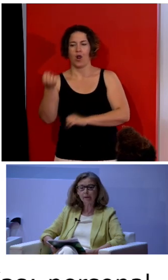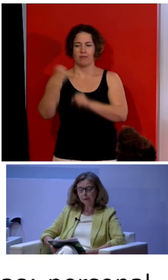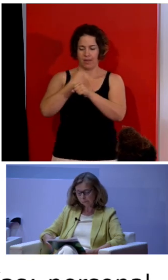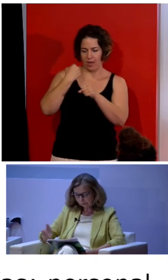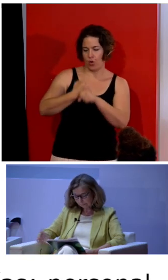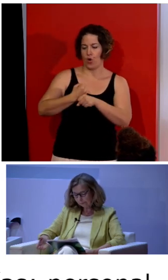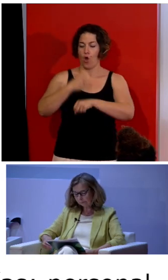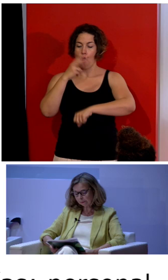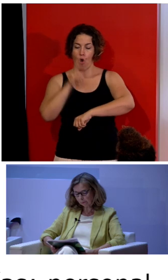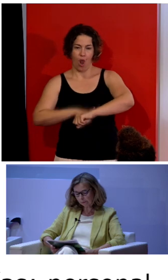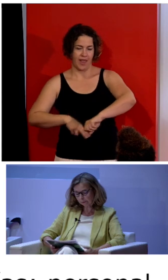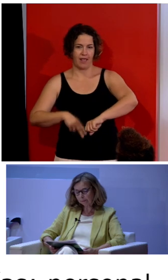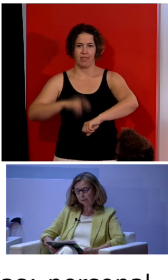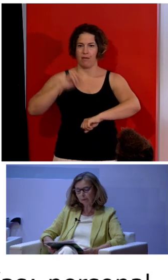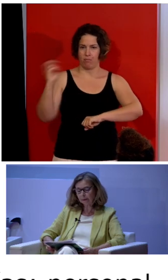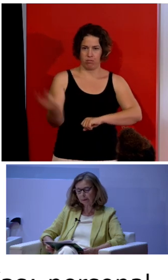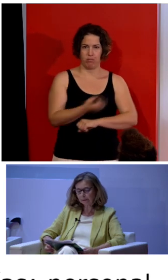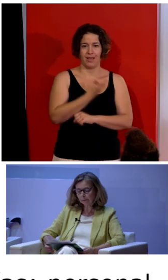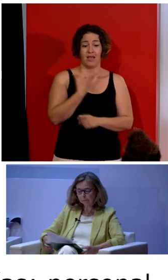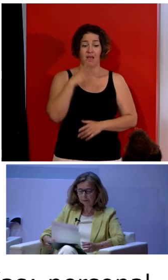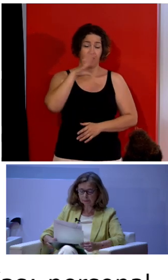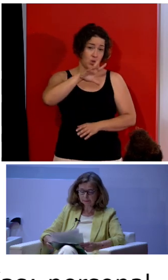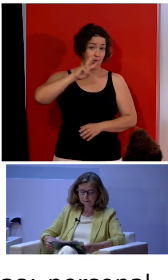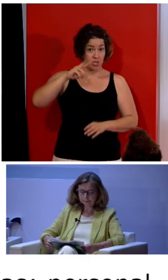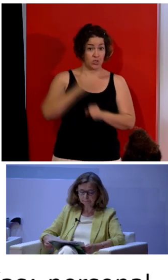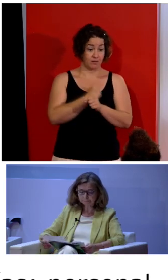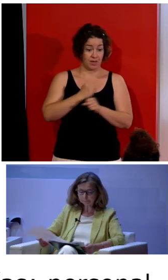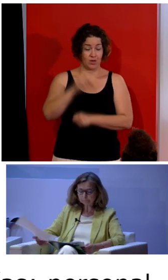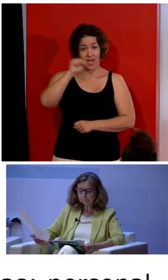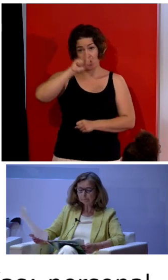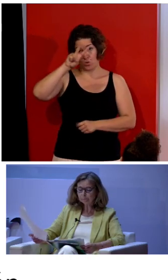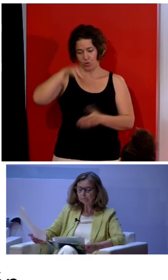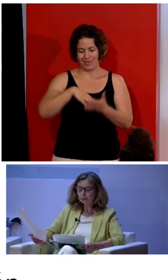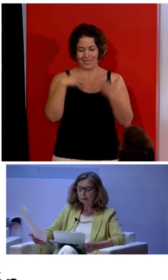ordenanza, pero en definitiva 52 trabajadores en el año